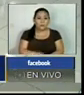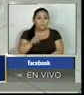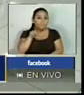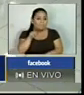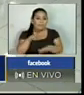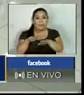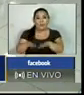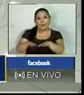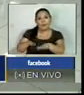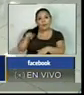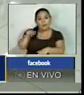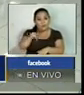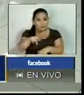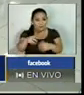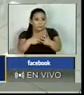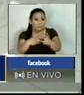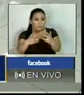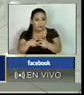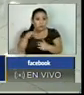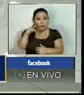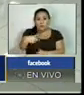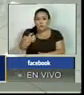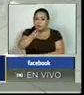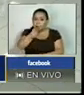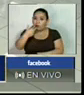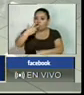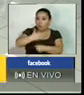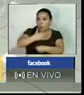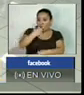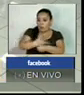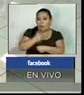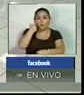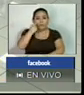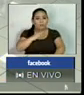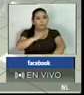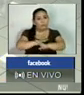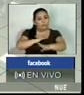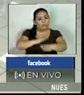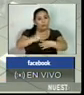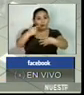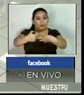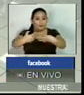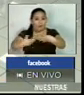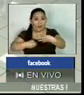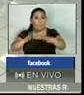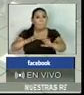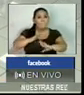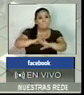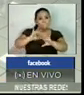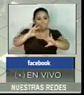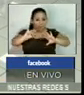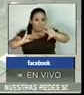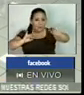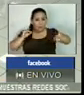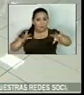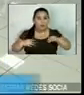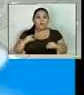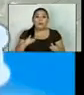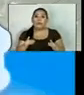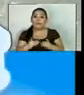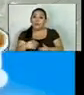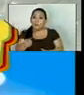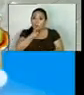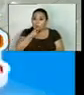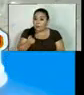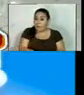Gracias, amigos de la IRNA. En Guatemala se continúan con las medidas de contención para evitar contagios de COVID-19. Es de mencionar que